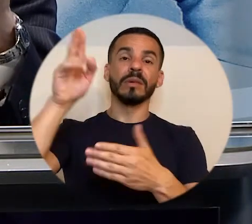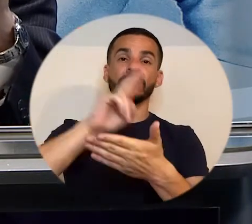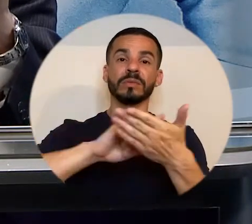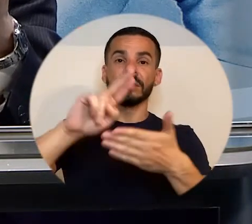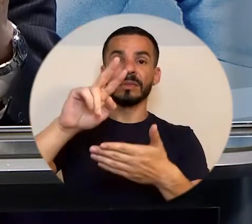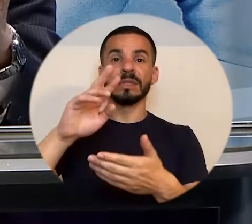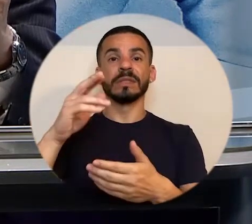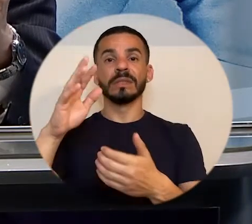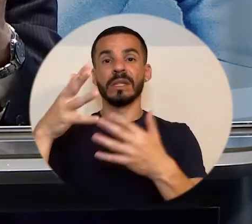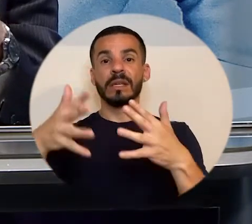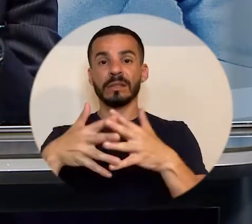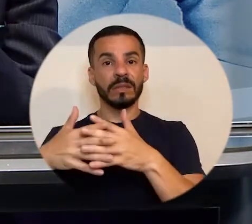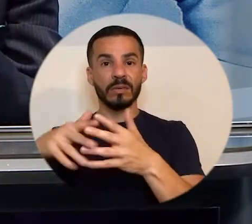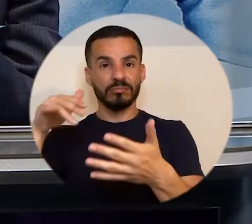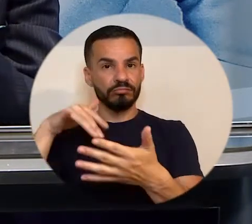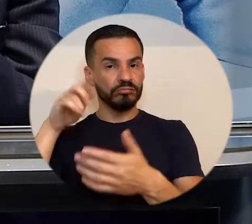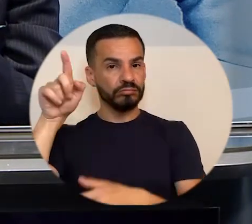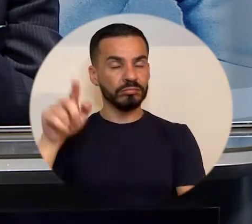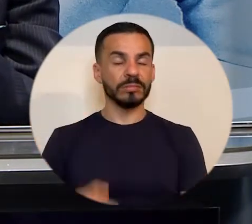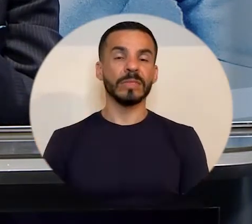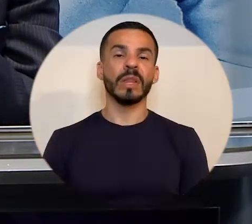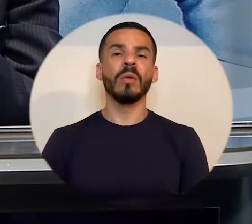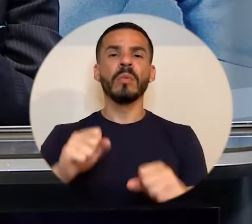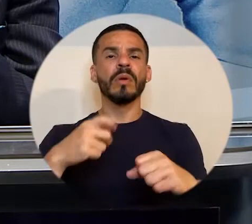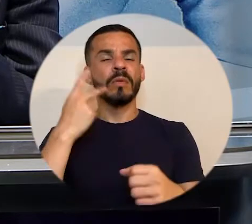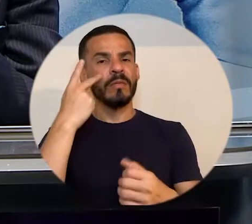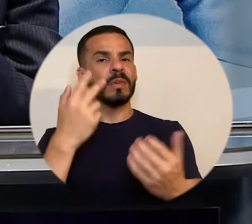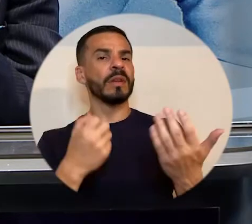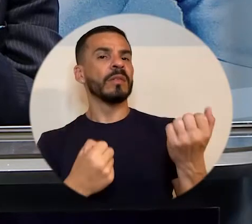norteamericanas. Podríamos ver